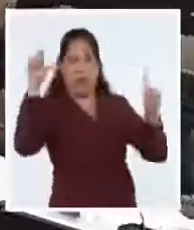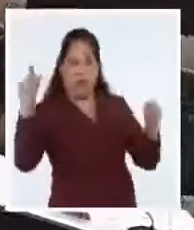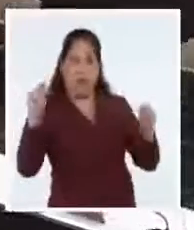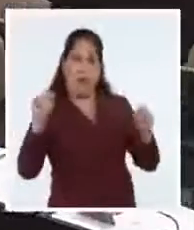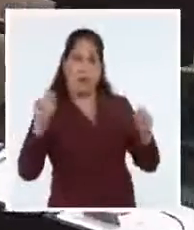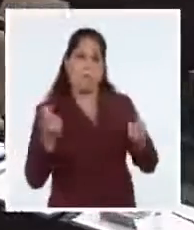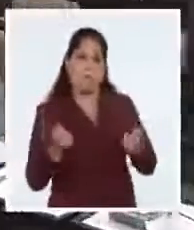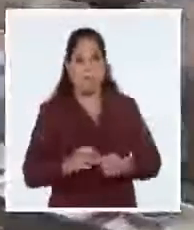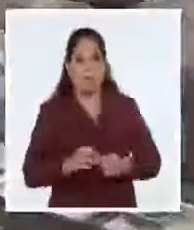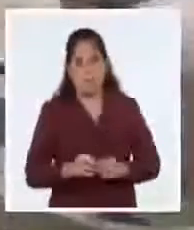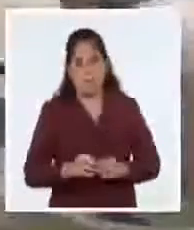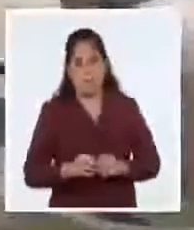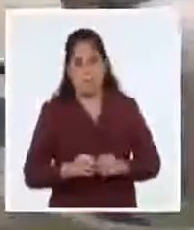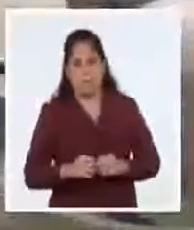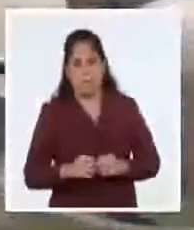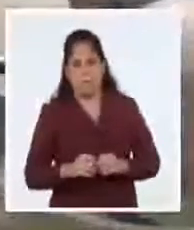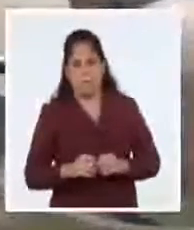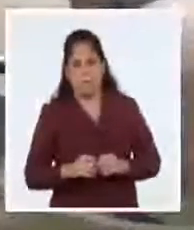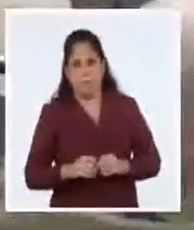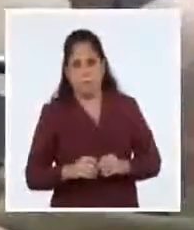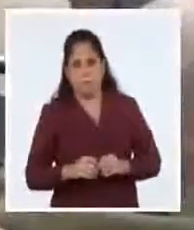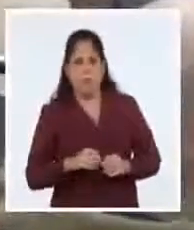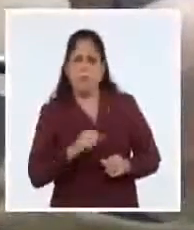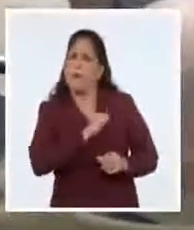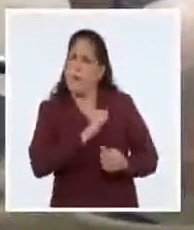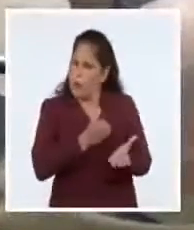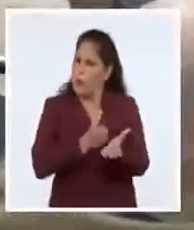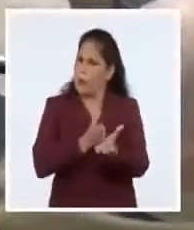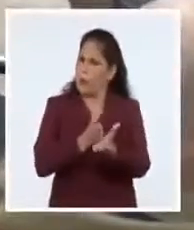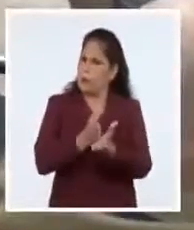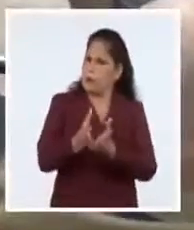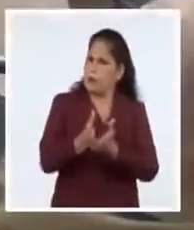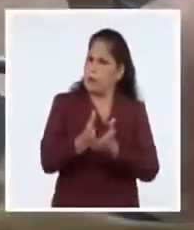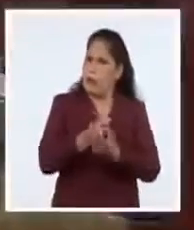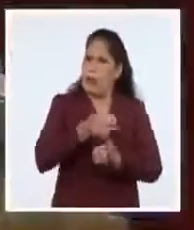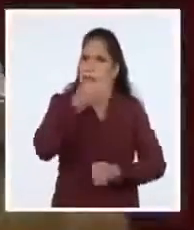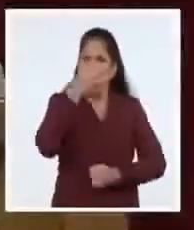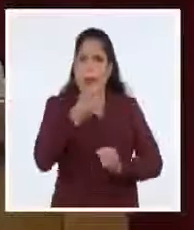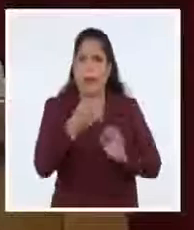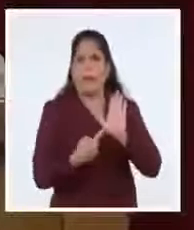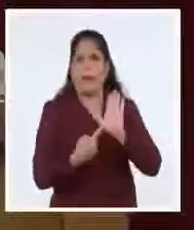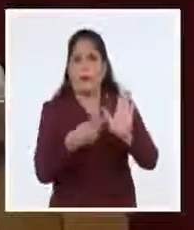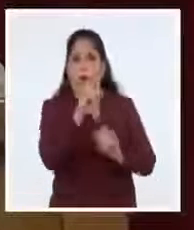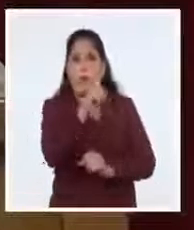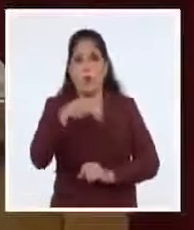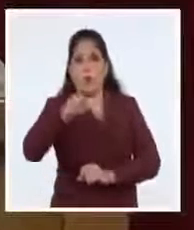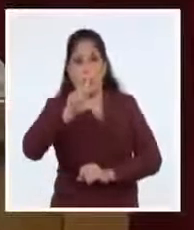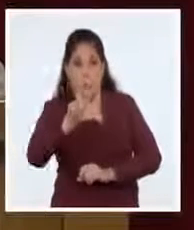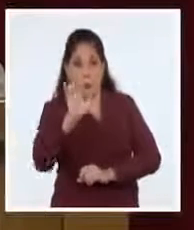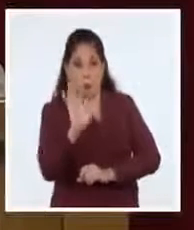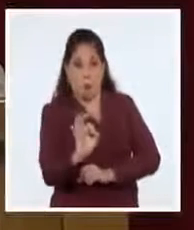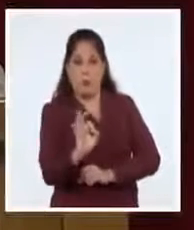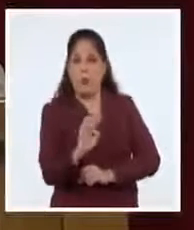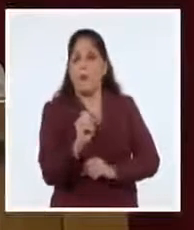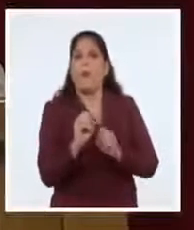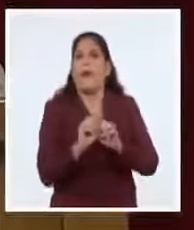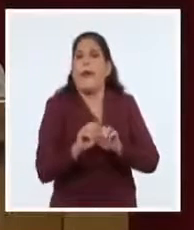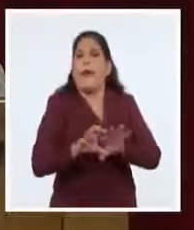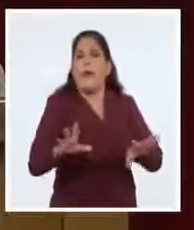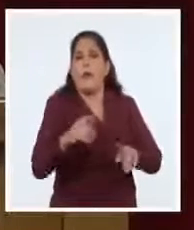suave contra nuestra revolución. Se trata de mantener una narrativa que pretende presentar el 11 de julio como un referente